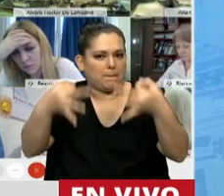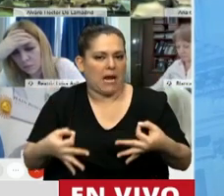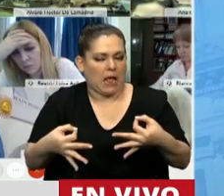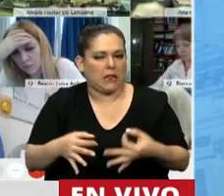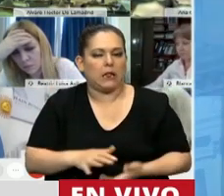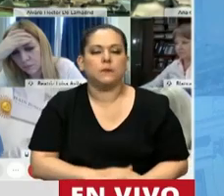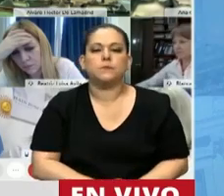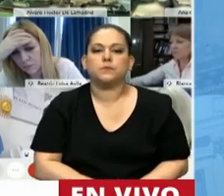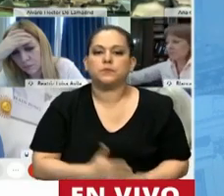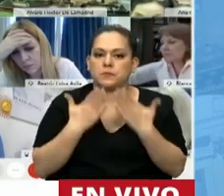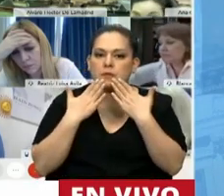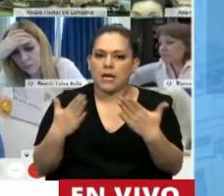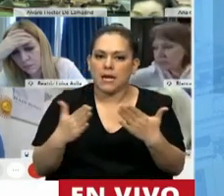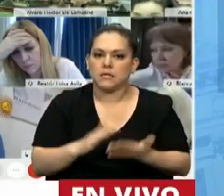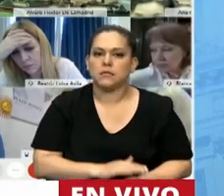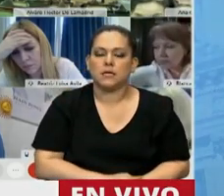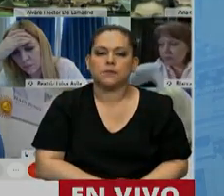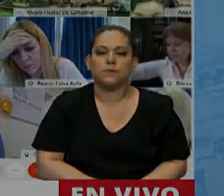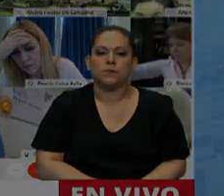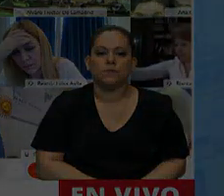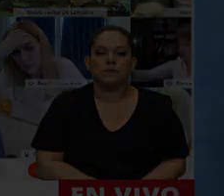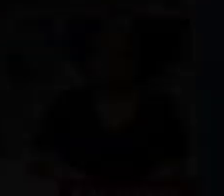gracias gracias diputada